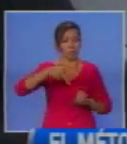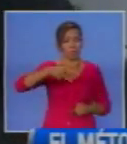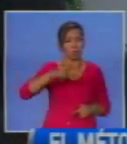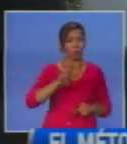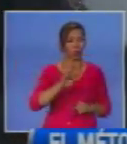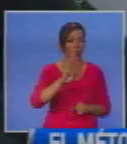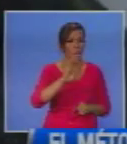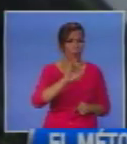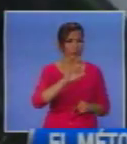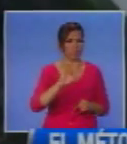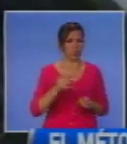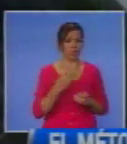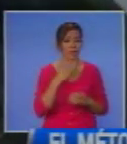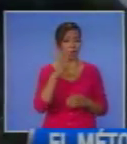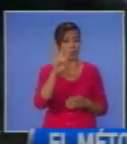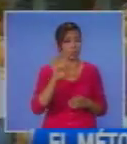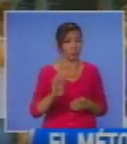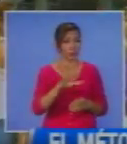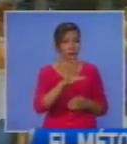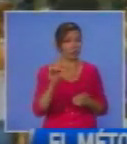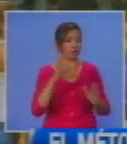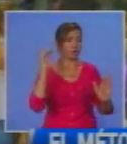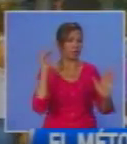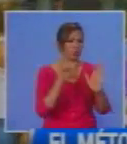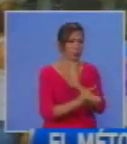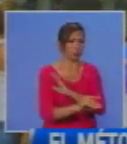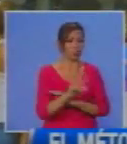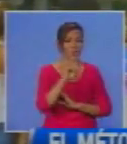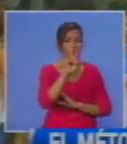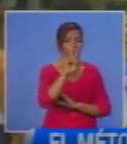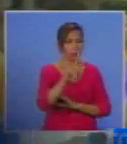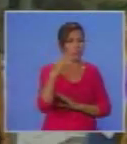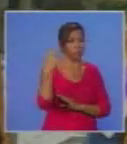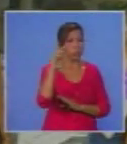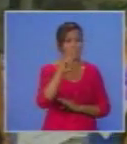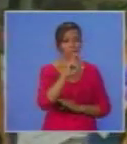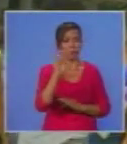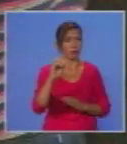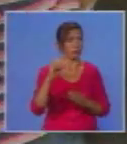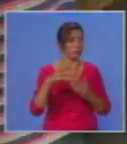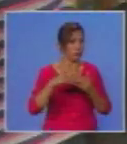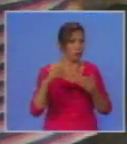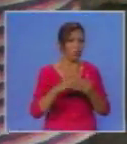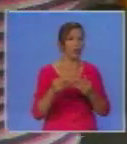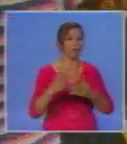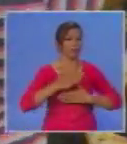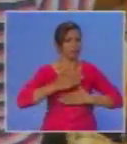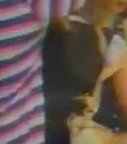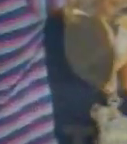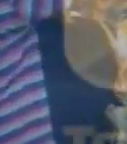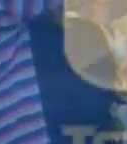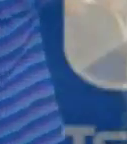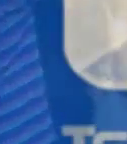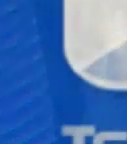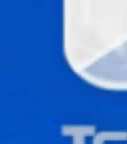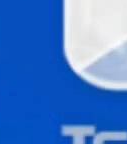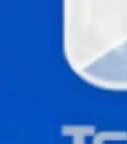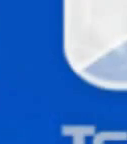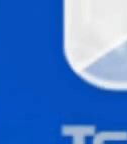registra 4.500 denuncias y $2.200.000 de estafa. Natalie Toledo, 24 horas.